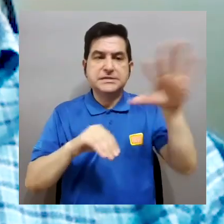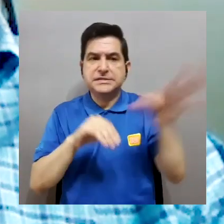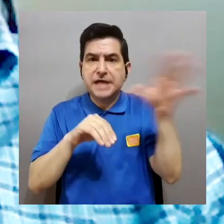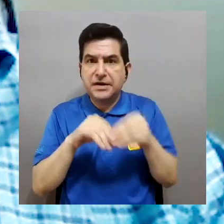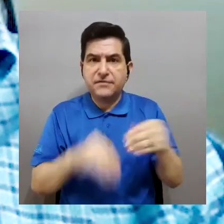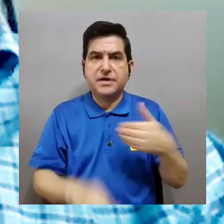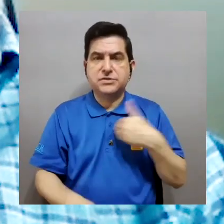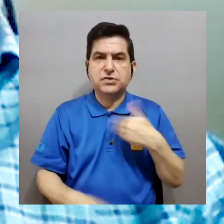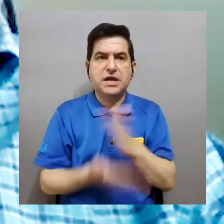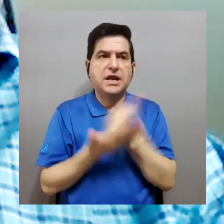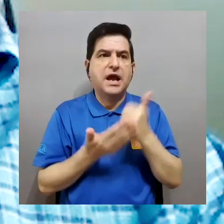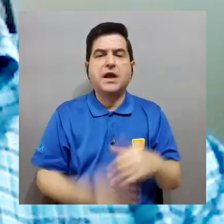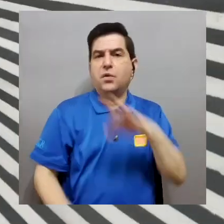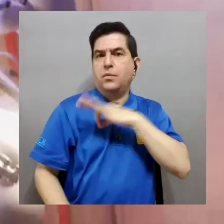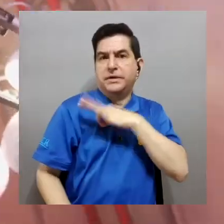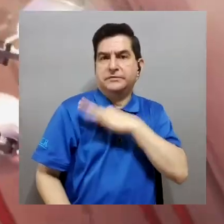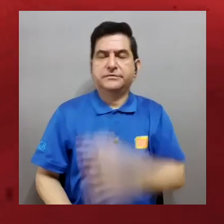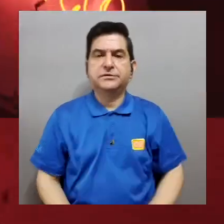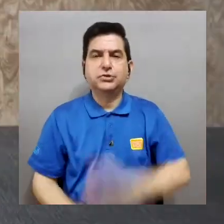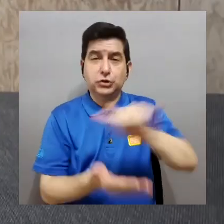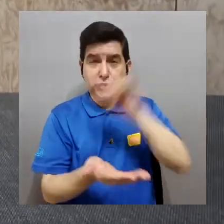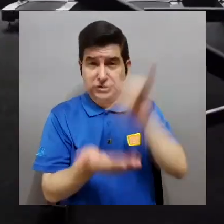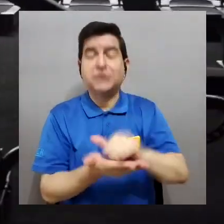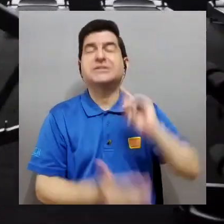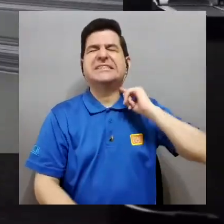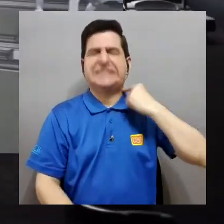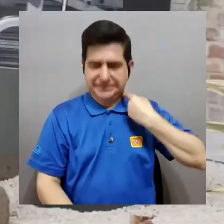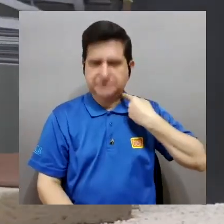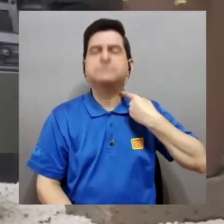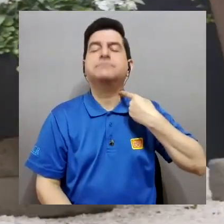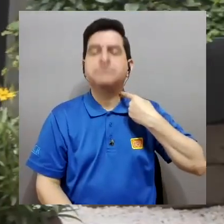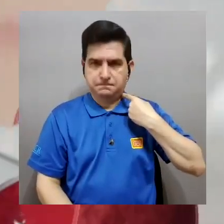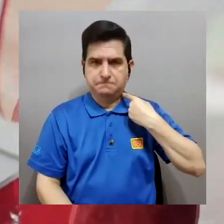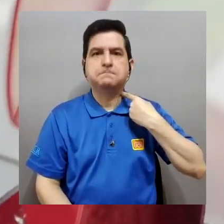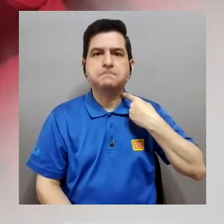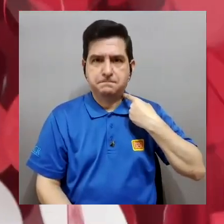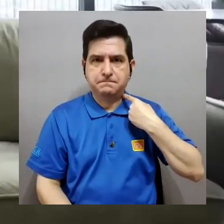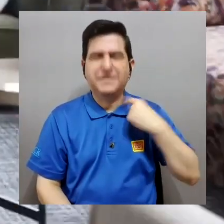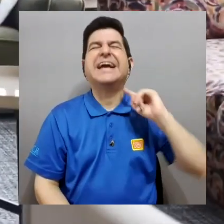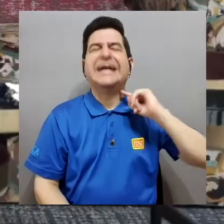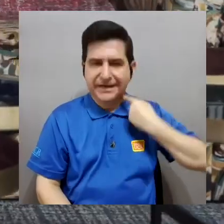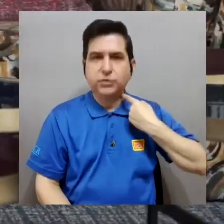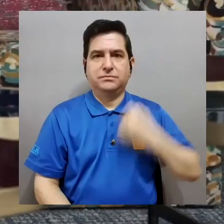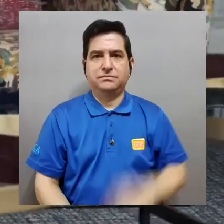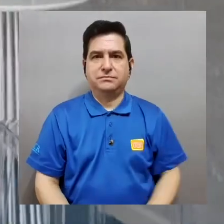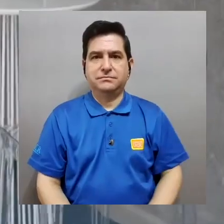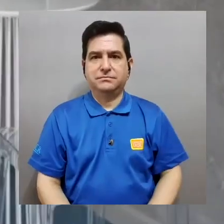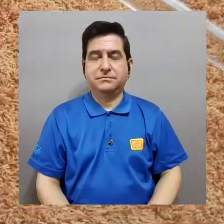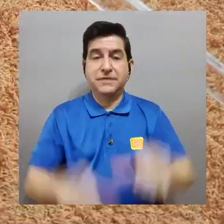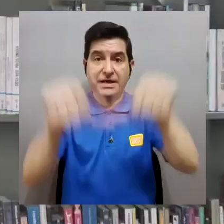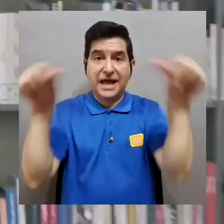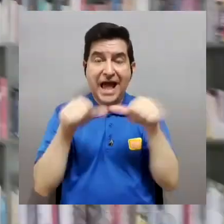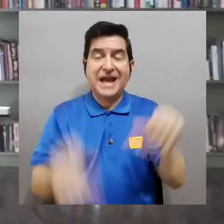adicionales, si tiene amenidades, etc. San José sí es caro. es caro. Estamos hablando de la